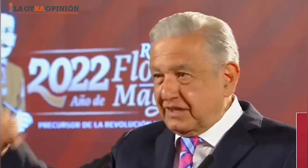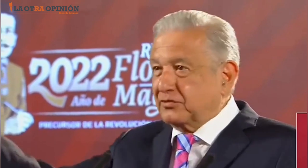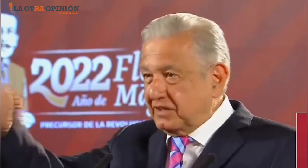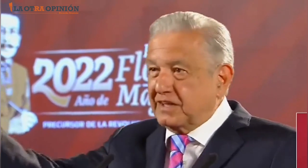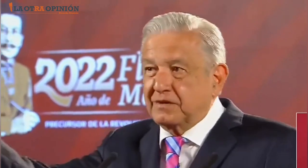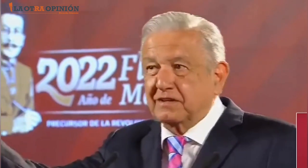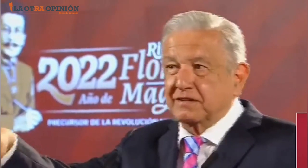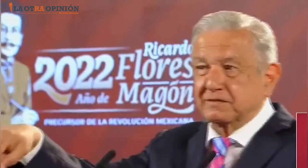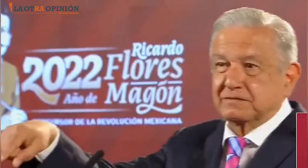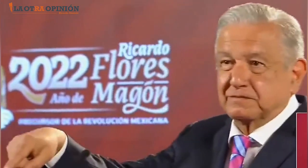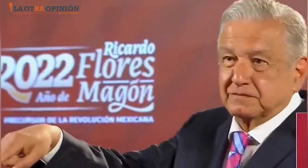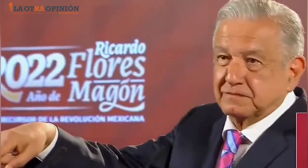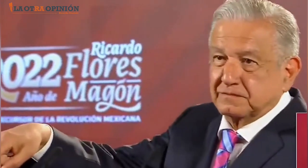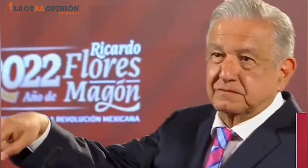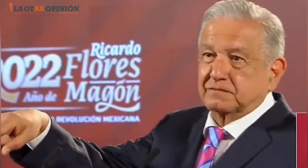sus ingresos tienen que ver